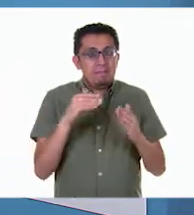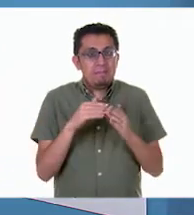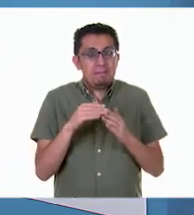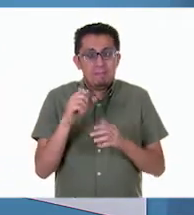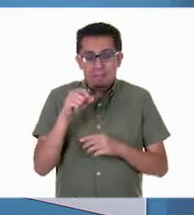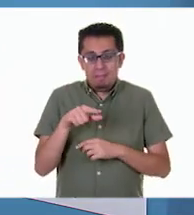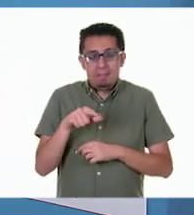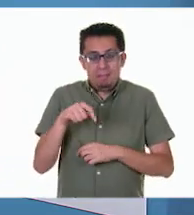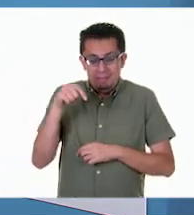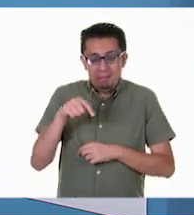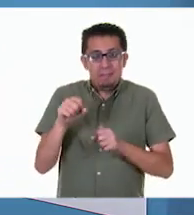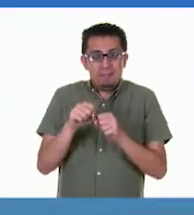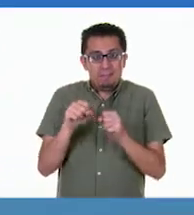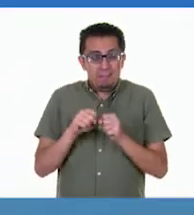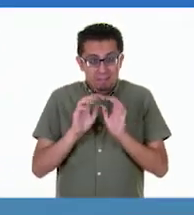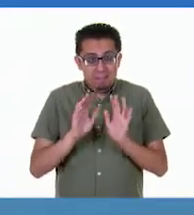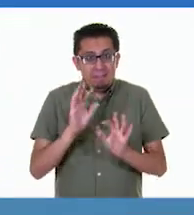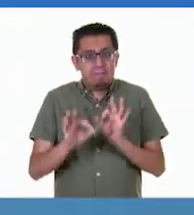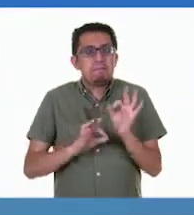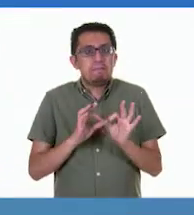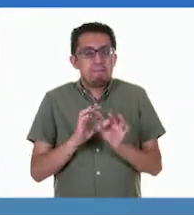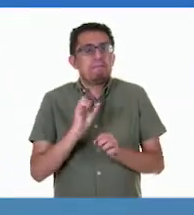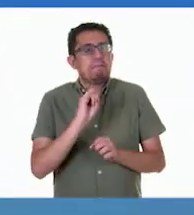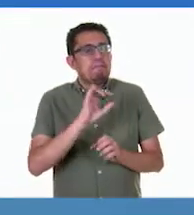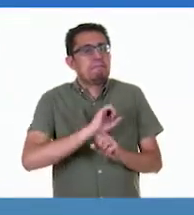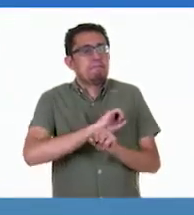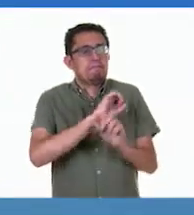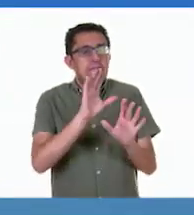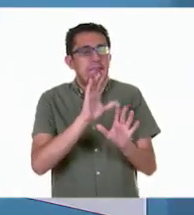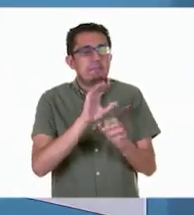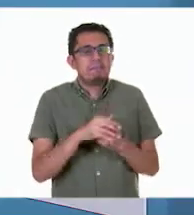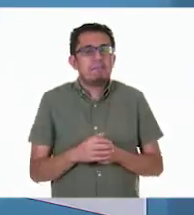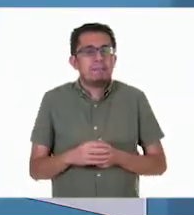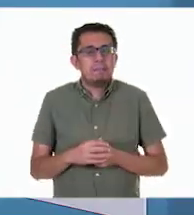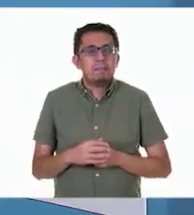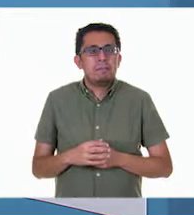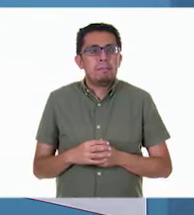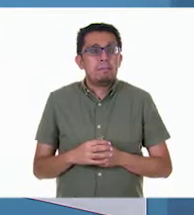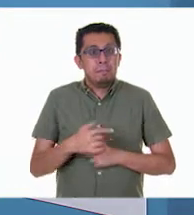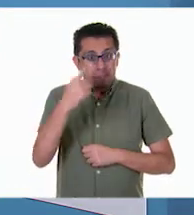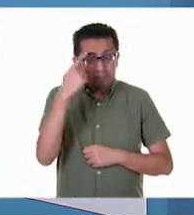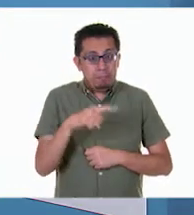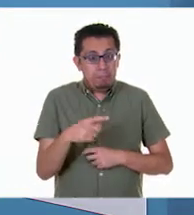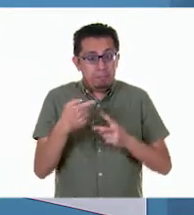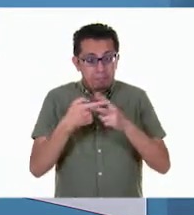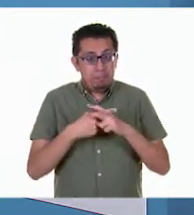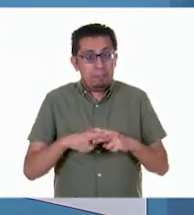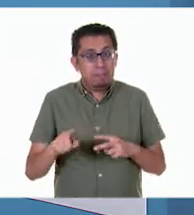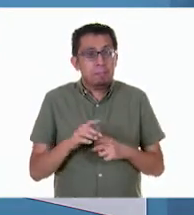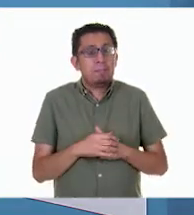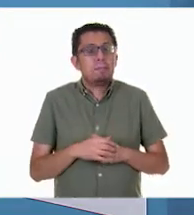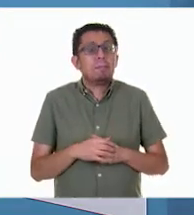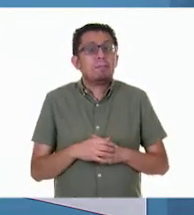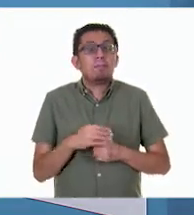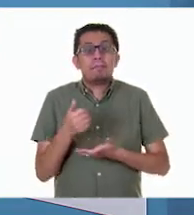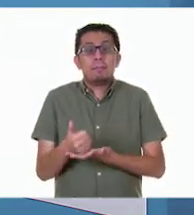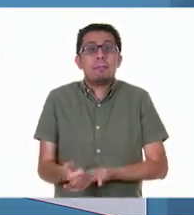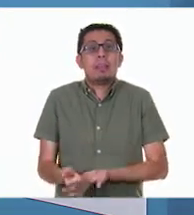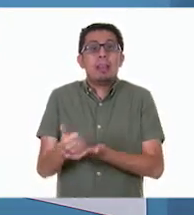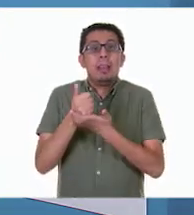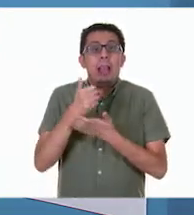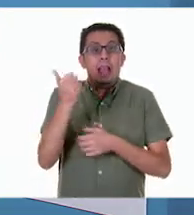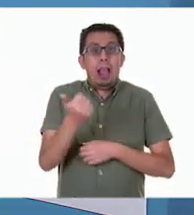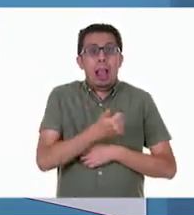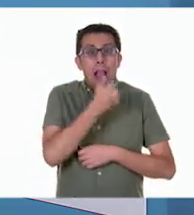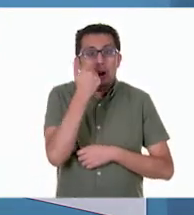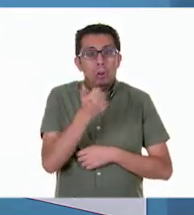también, ¿listos? ¡Sí, sí, sí! ¡Claro que sí! Bien, para comenzar, contaremos con la ayuda de una alumna